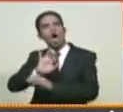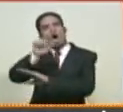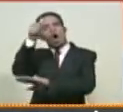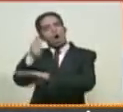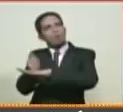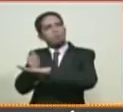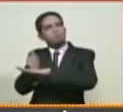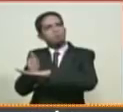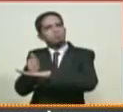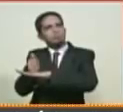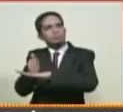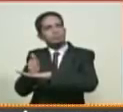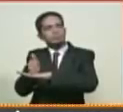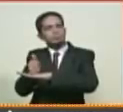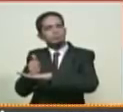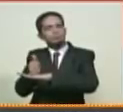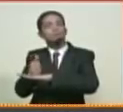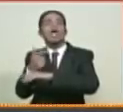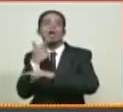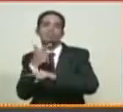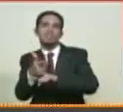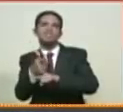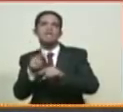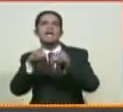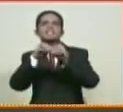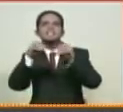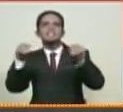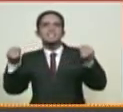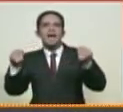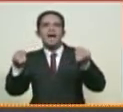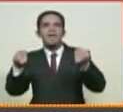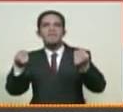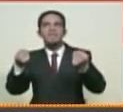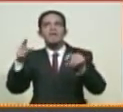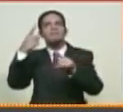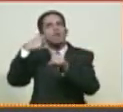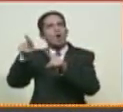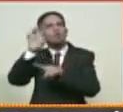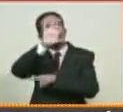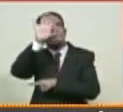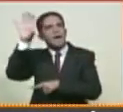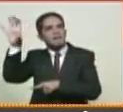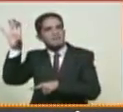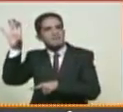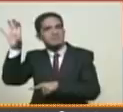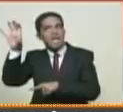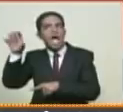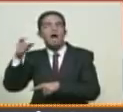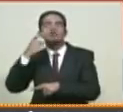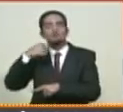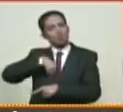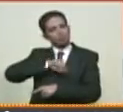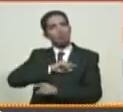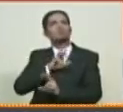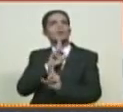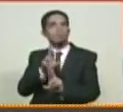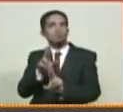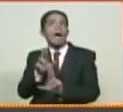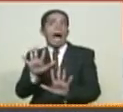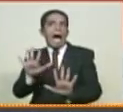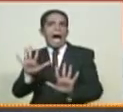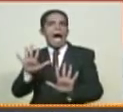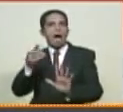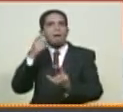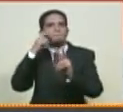delito señale alguna sede diplomática de Venezuela en el exterior, rápidamente nuestra respuesta sería, vamos a investigar de